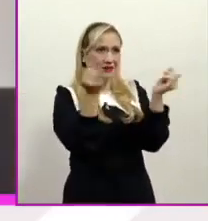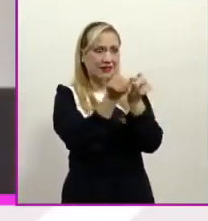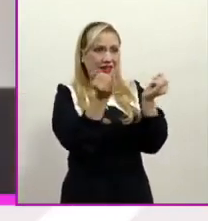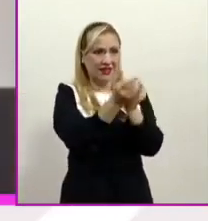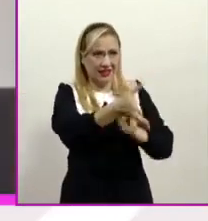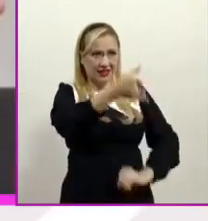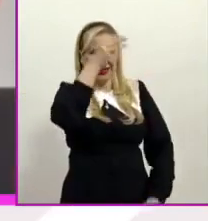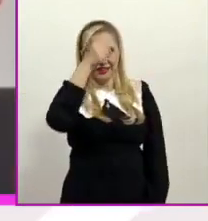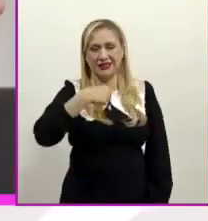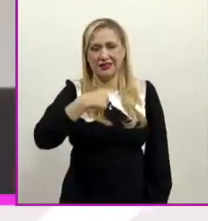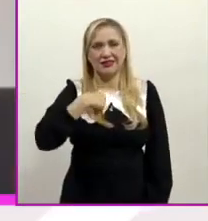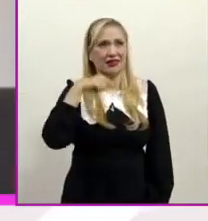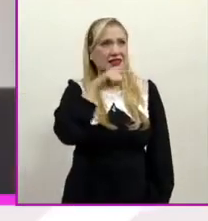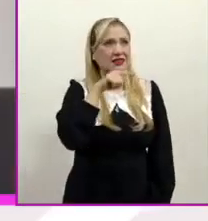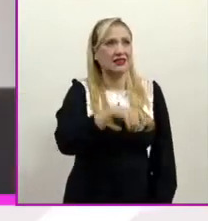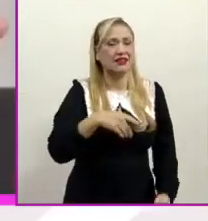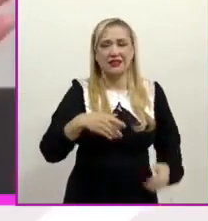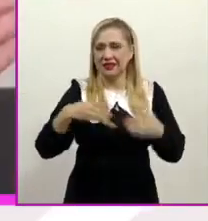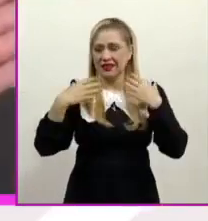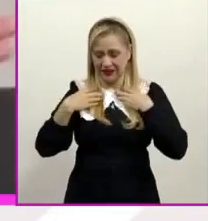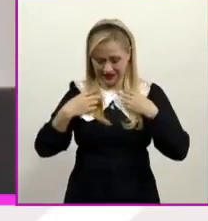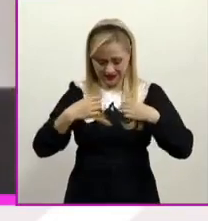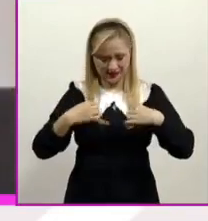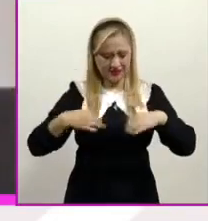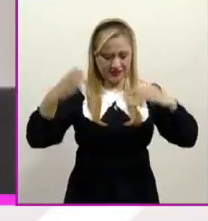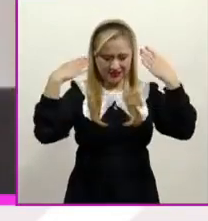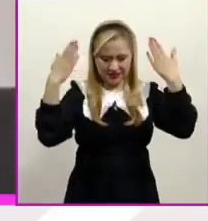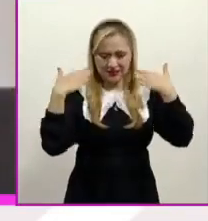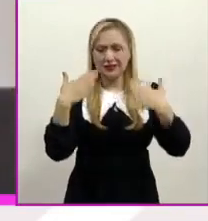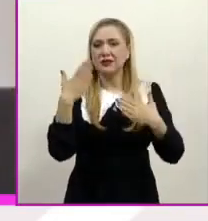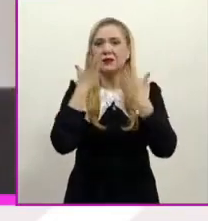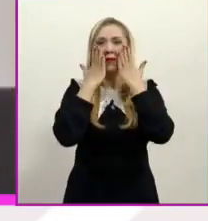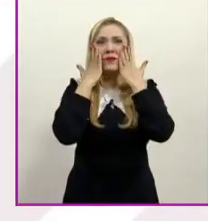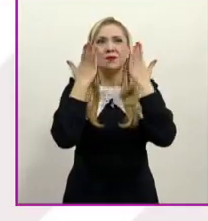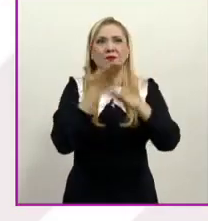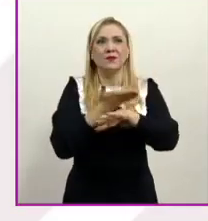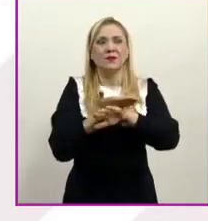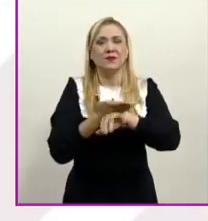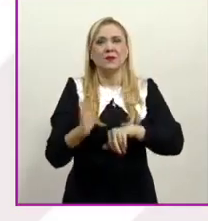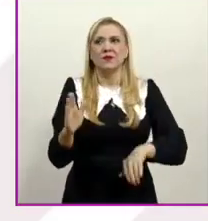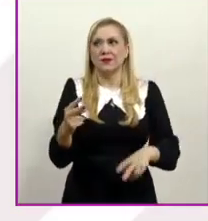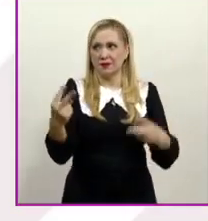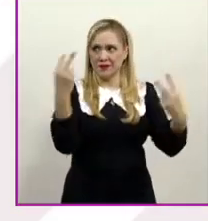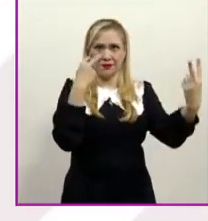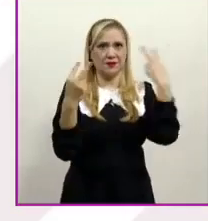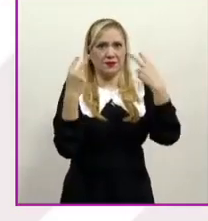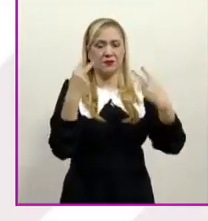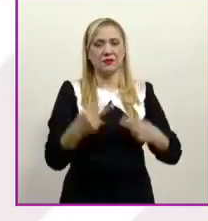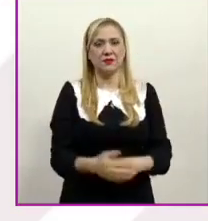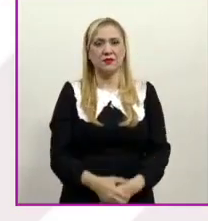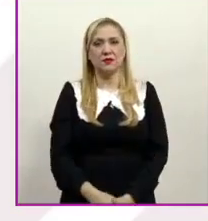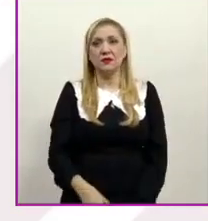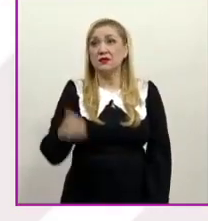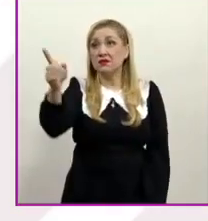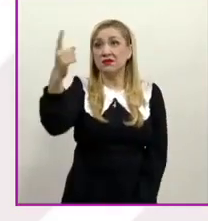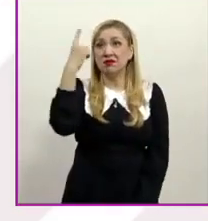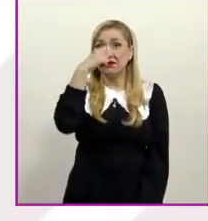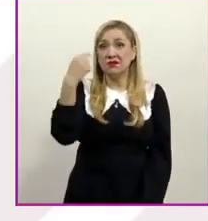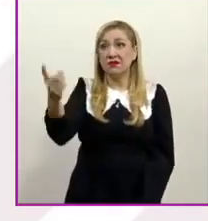donde si no cabes, entonces pues no tienes derecho a hablar, a verte, y si no te pareces a eso,